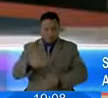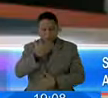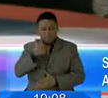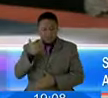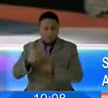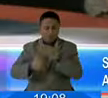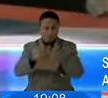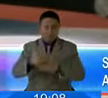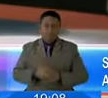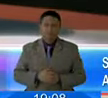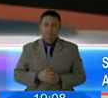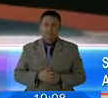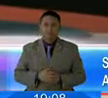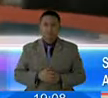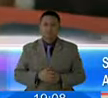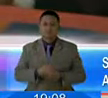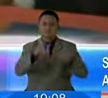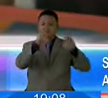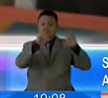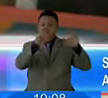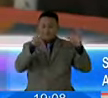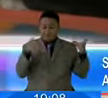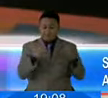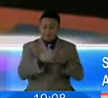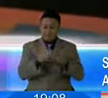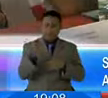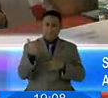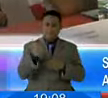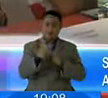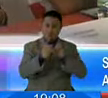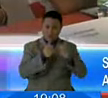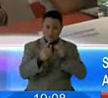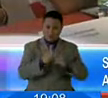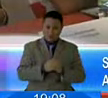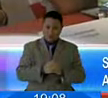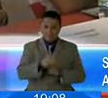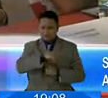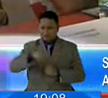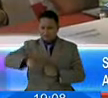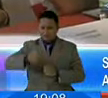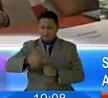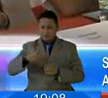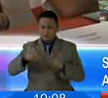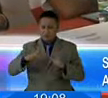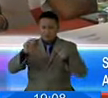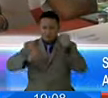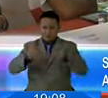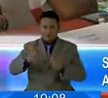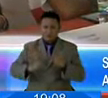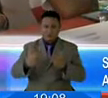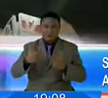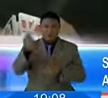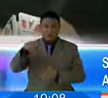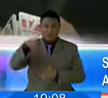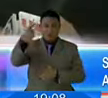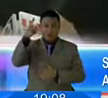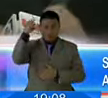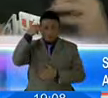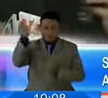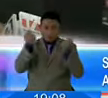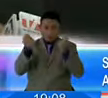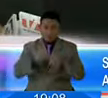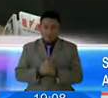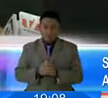mejor. Vamos a dialogar, espera tener respuesta positiva de quienes aspiran llevar las riendas del país. El encuentro está previsto se